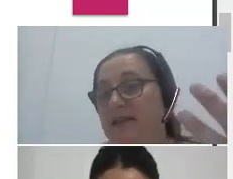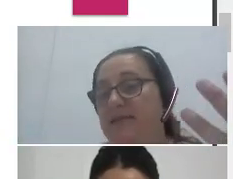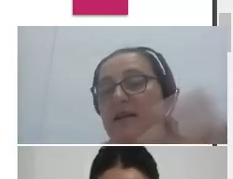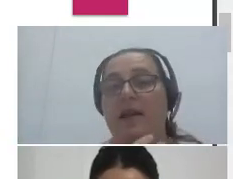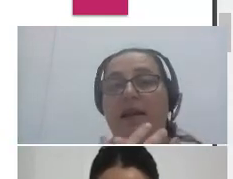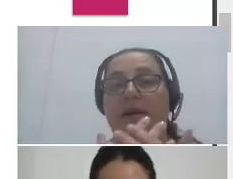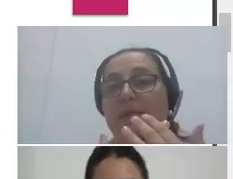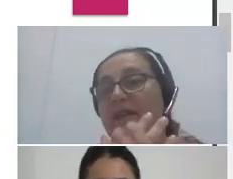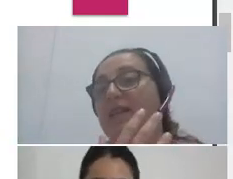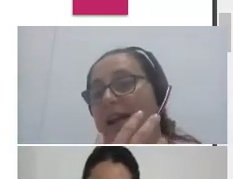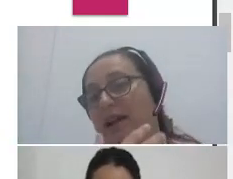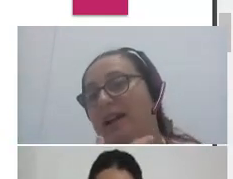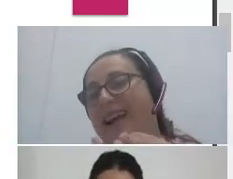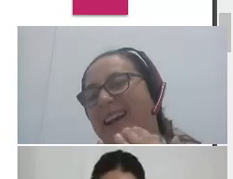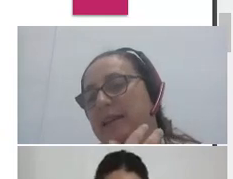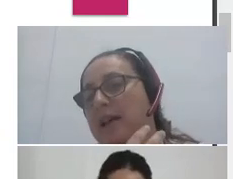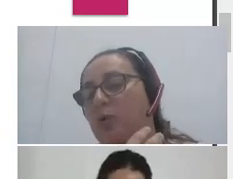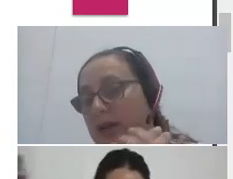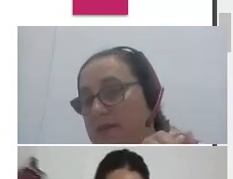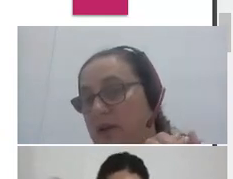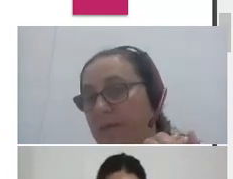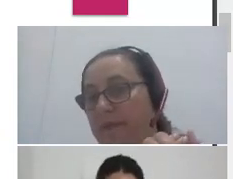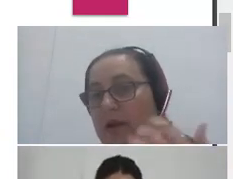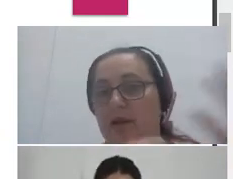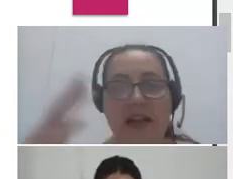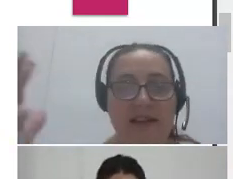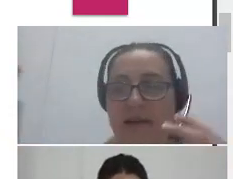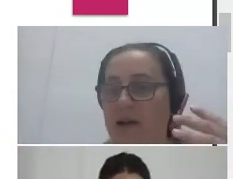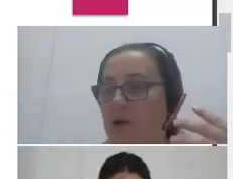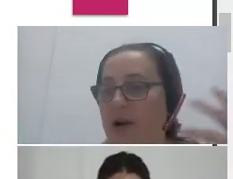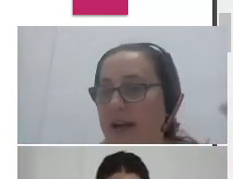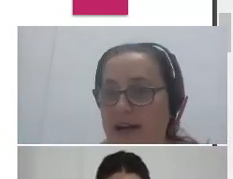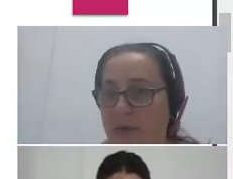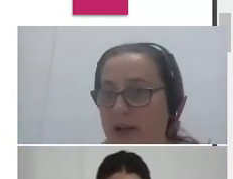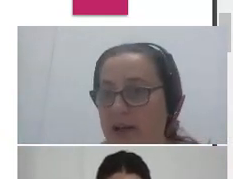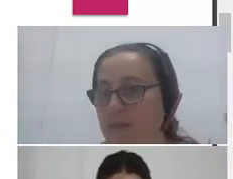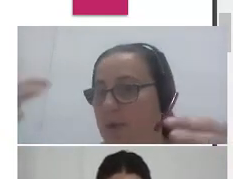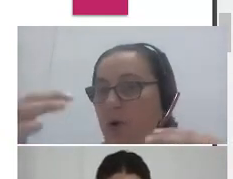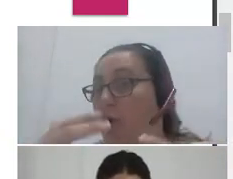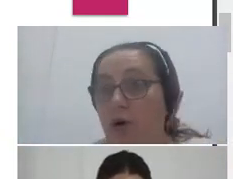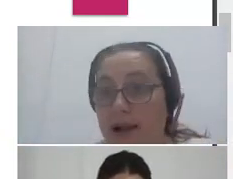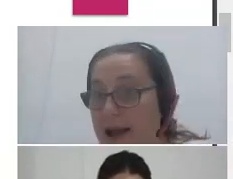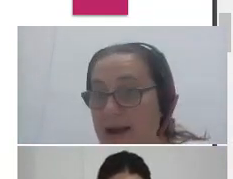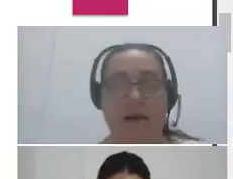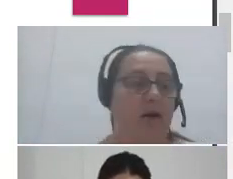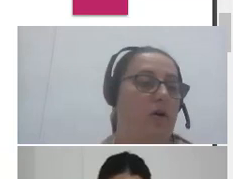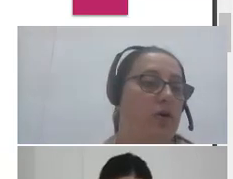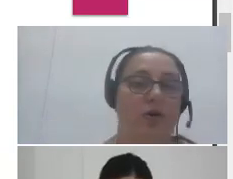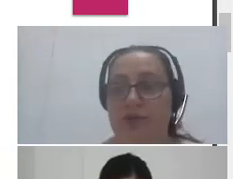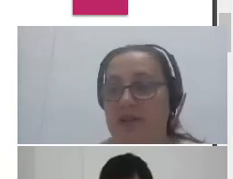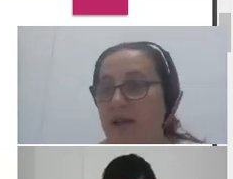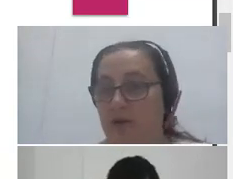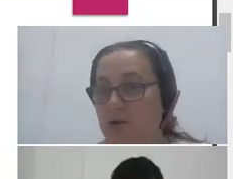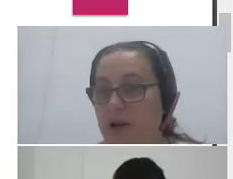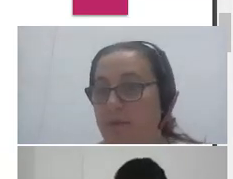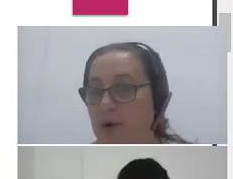a veces va a depender de la cantidad de nutrición. ¿Quiénes trabajan con harina, por ejemplo, o con cal, o